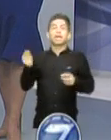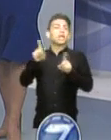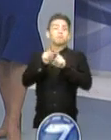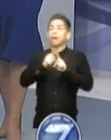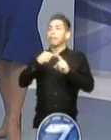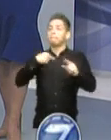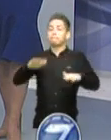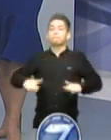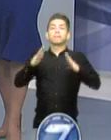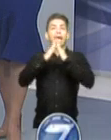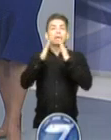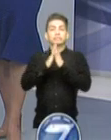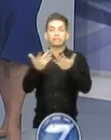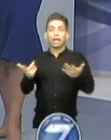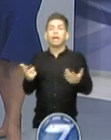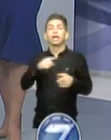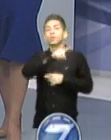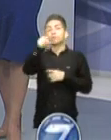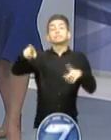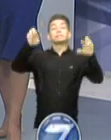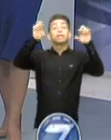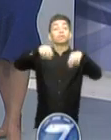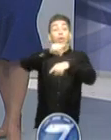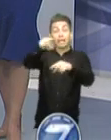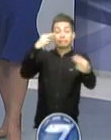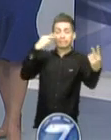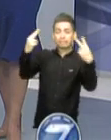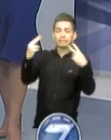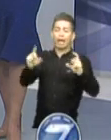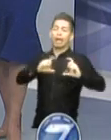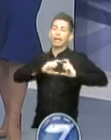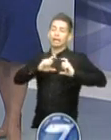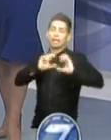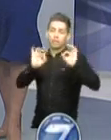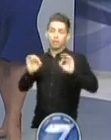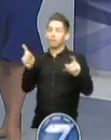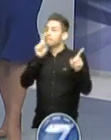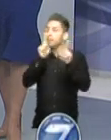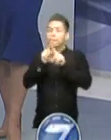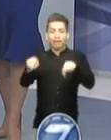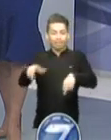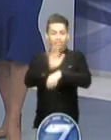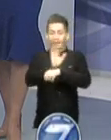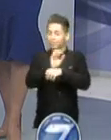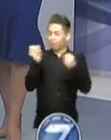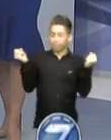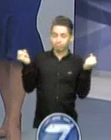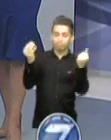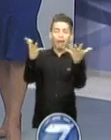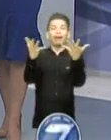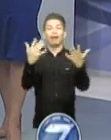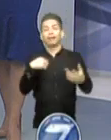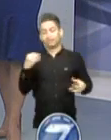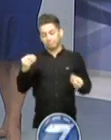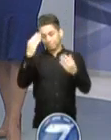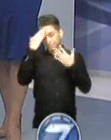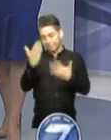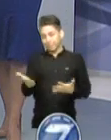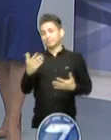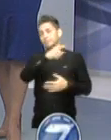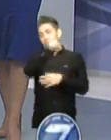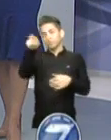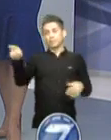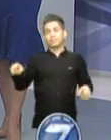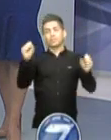igual en el cariño del público y esta magia de la televisión en lo que nosotros realmente agradecemos y agradecemos poderlo